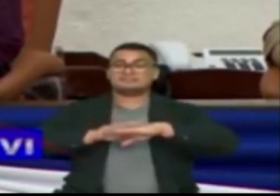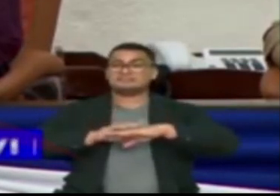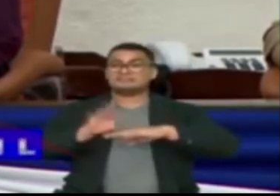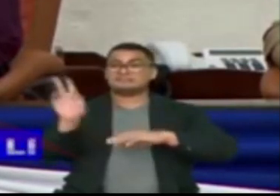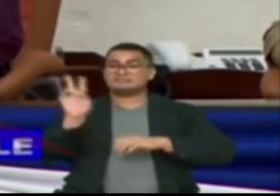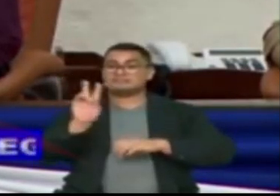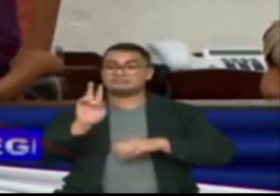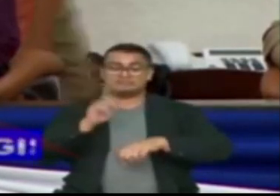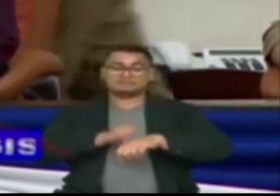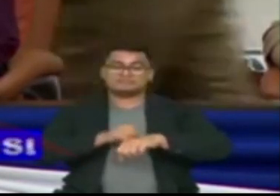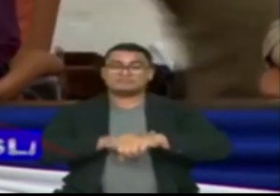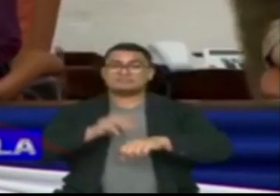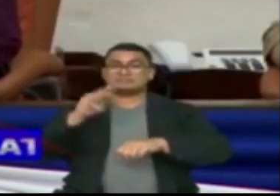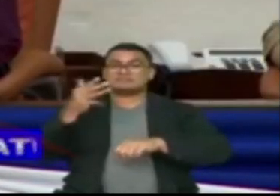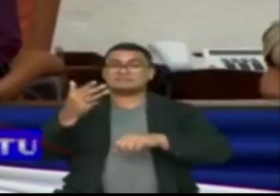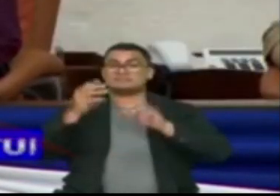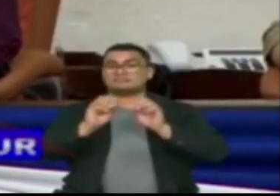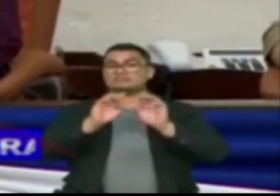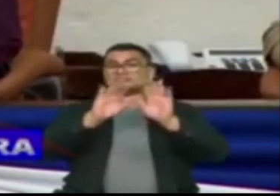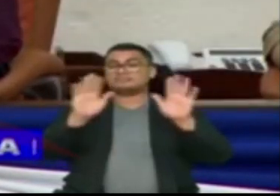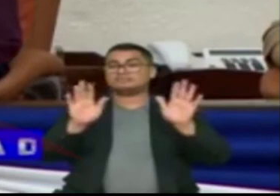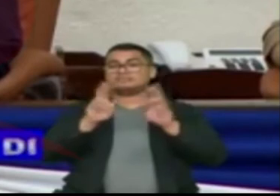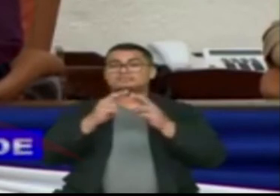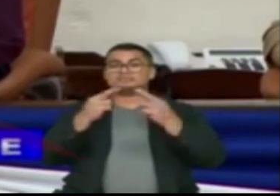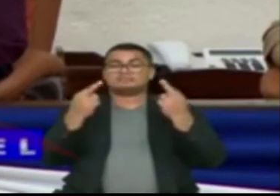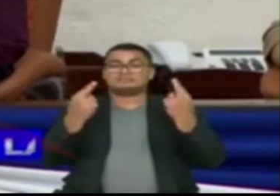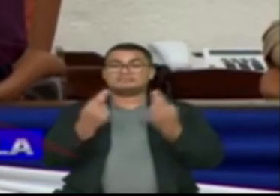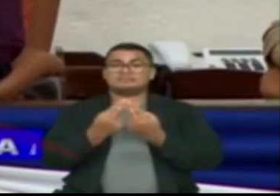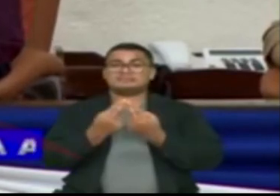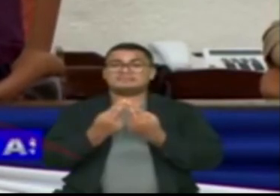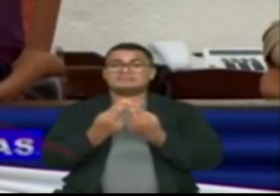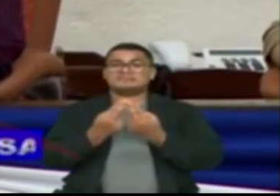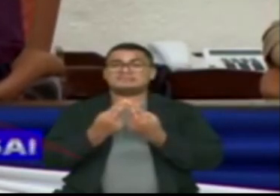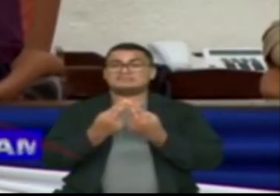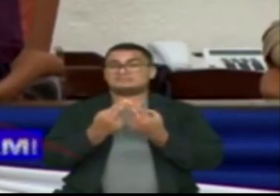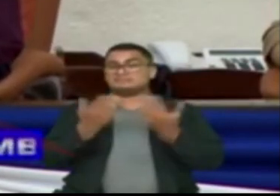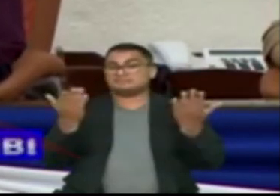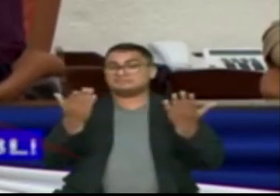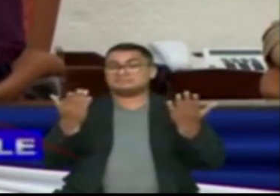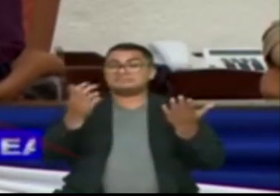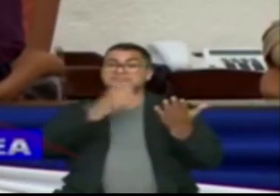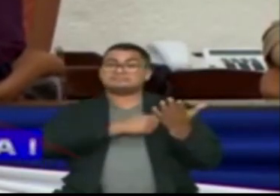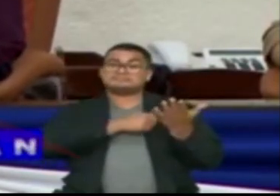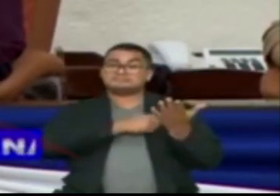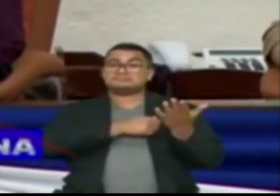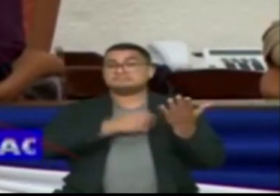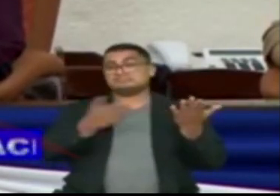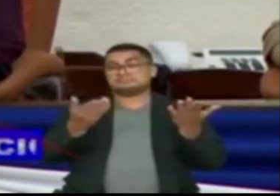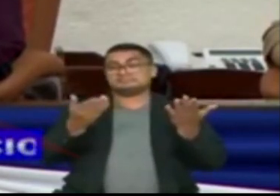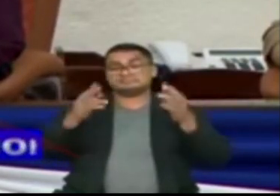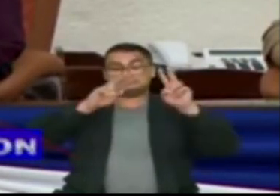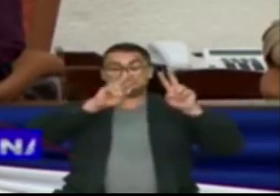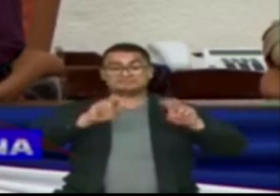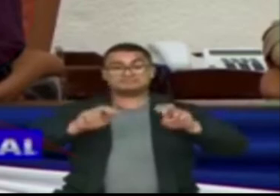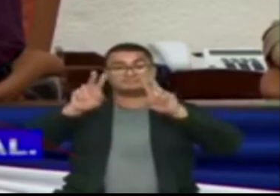las 9 de la mañana a sesión, para que con la debida dispensa revisemos